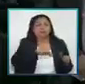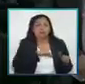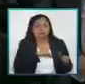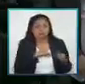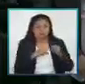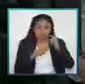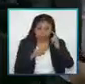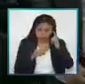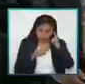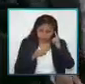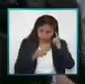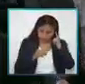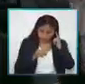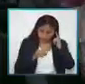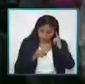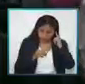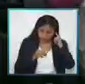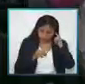ministerio.